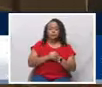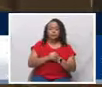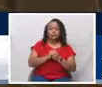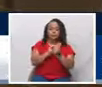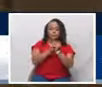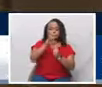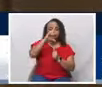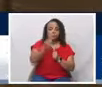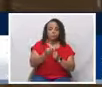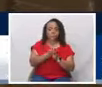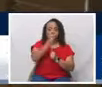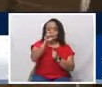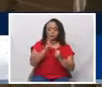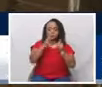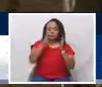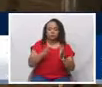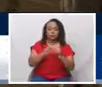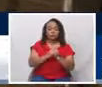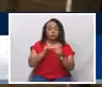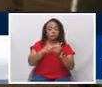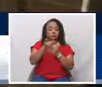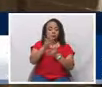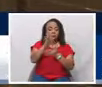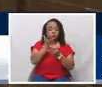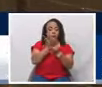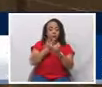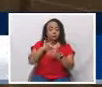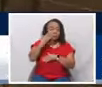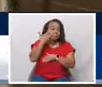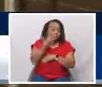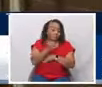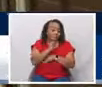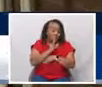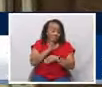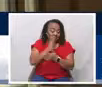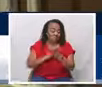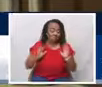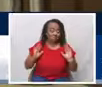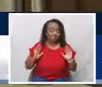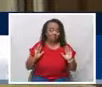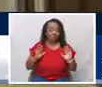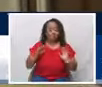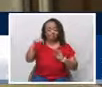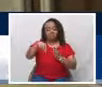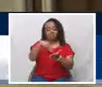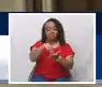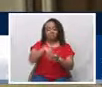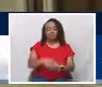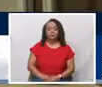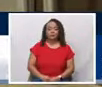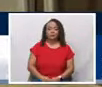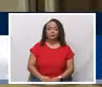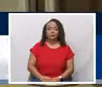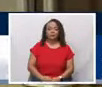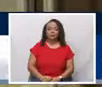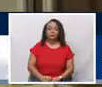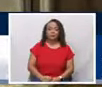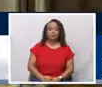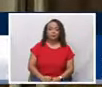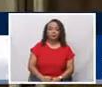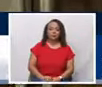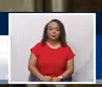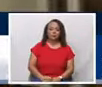paratleta costarricense tras su arribo. No sé si aquí irá a dar algunas palabras, Sherman, si se estará dirigiendo